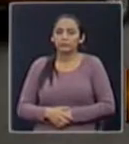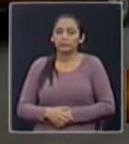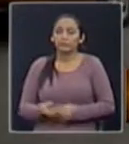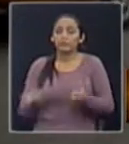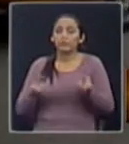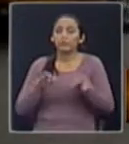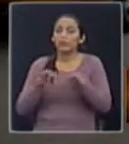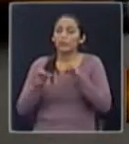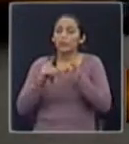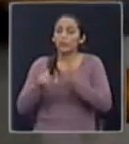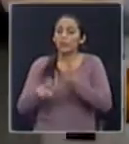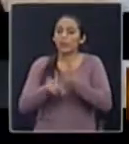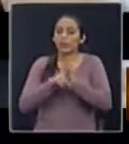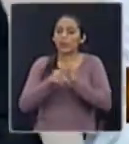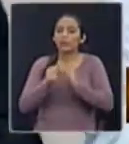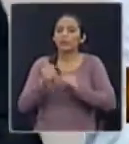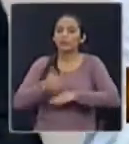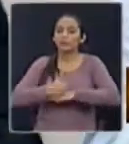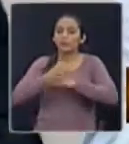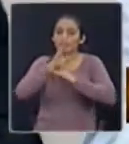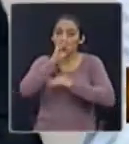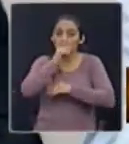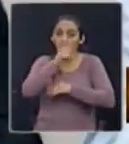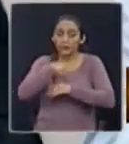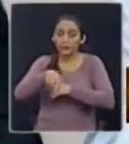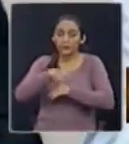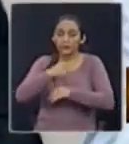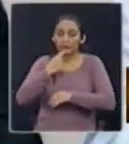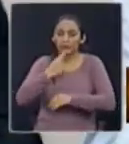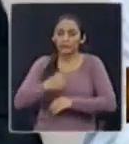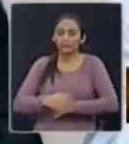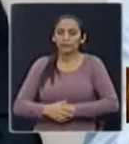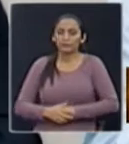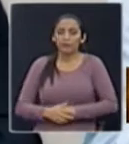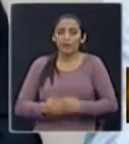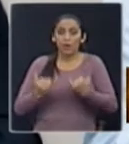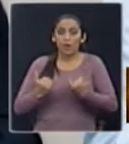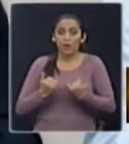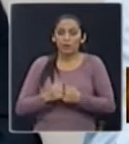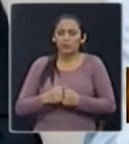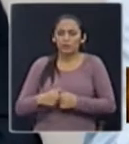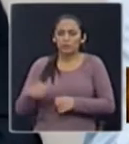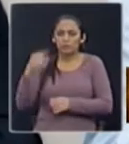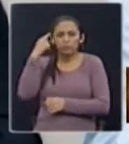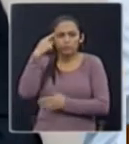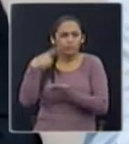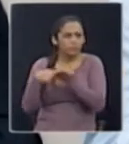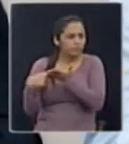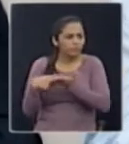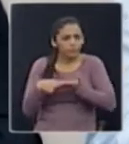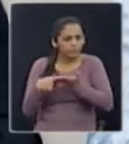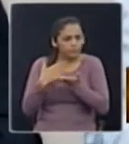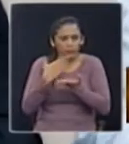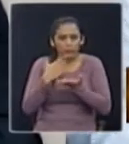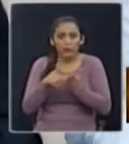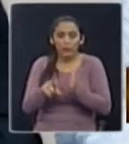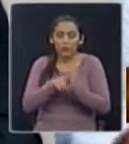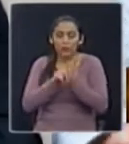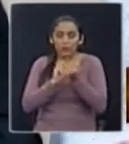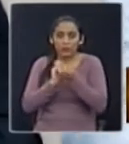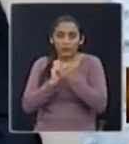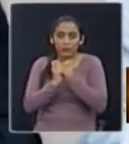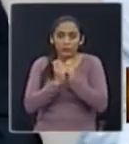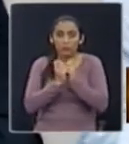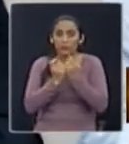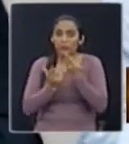relacionados a la ley de tránsito. Estas que se están analizando ya a nivel nacional de reforma a la ley son medidas a mediano y